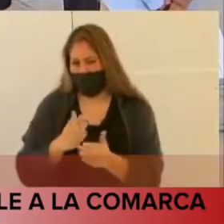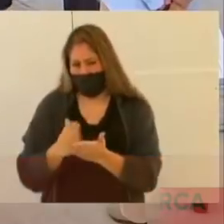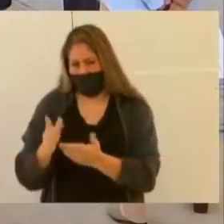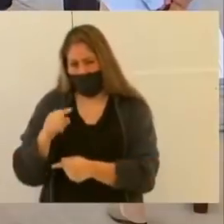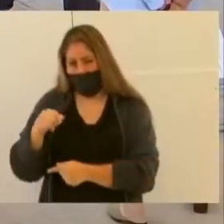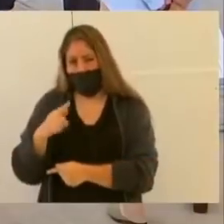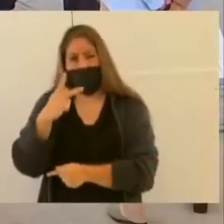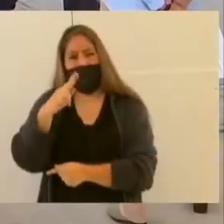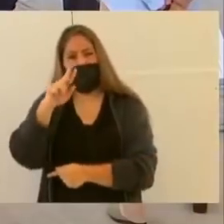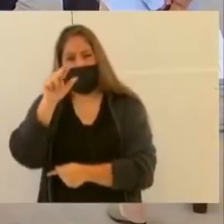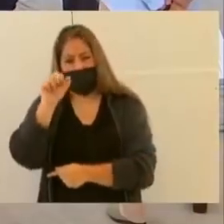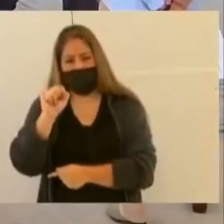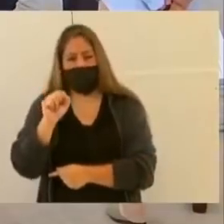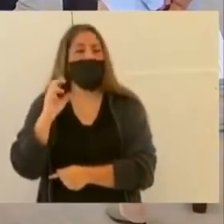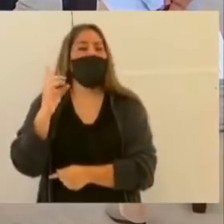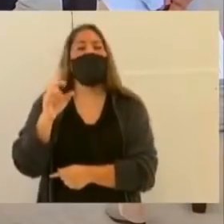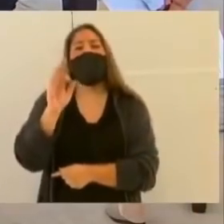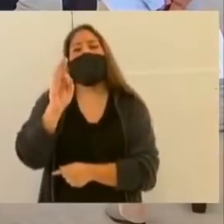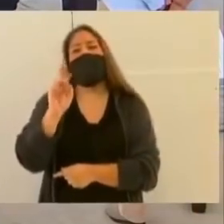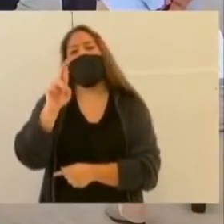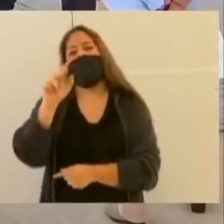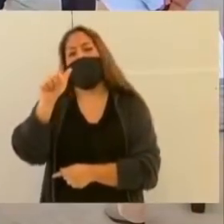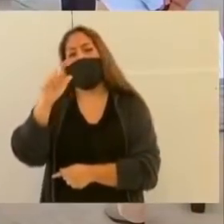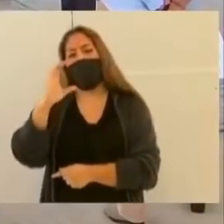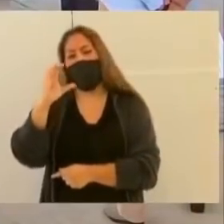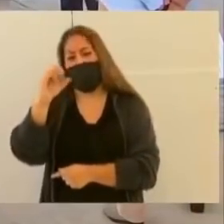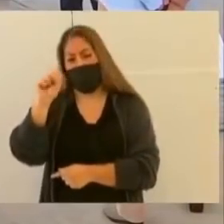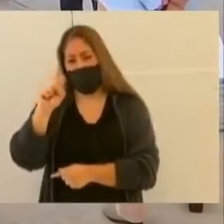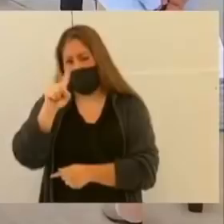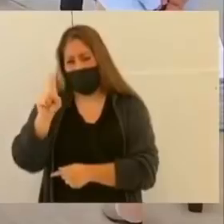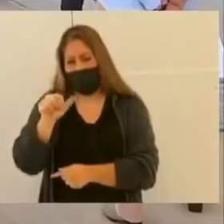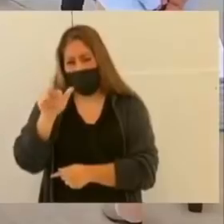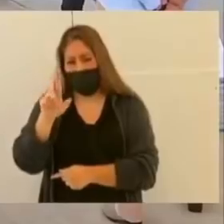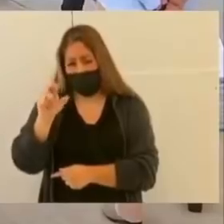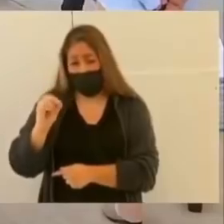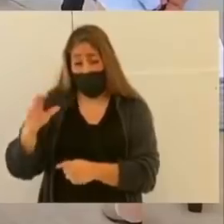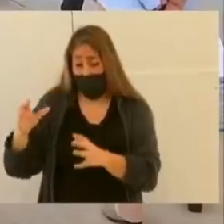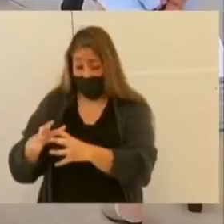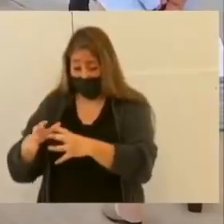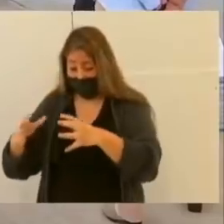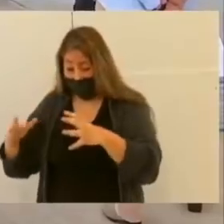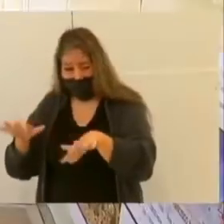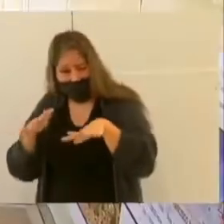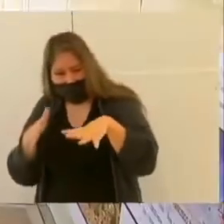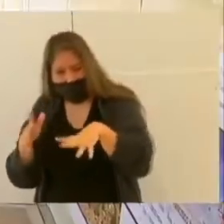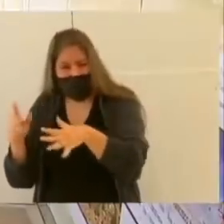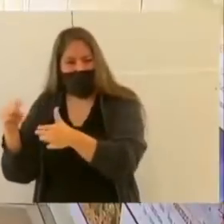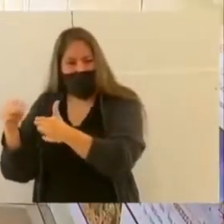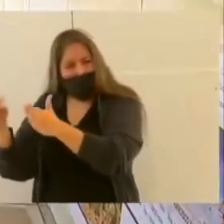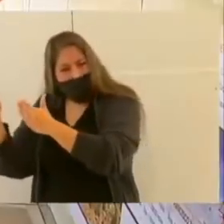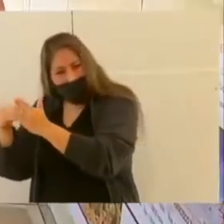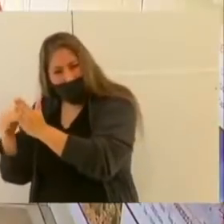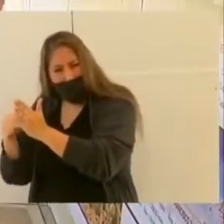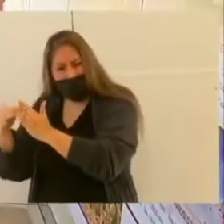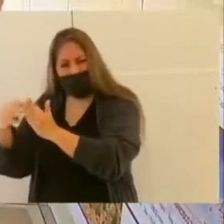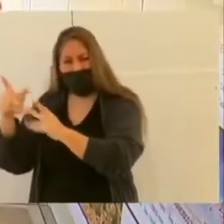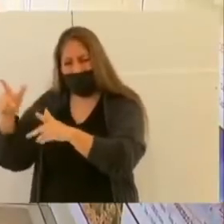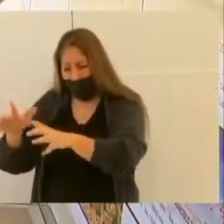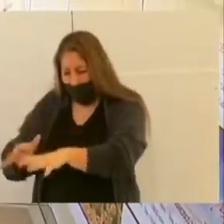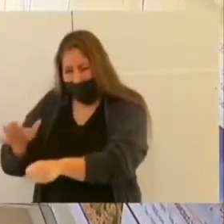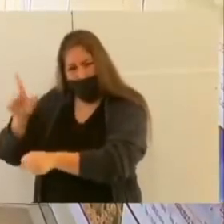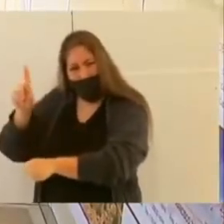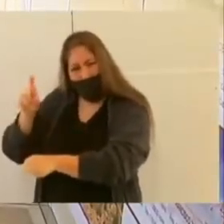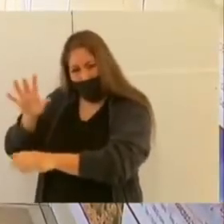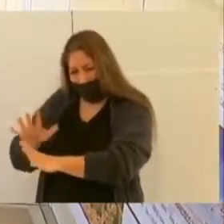la presa Francisco Zarco cerca de 300 millones de metros cúbicos. Como decía, cuando iniciamos